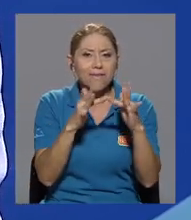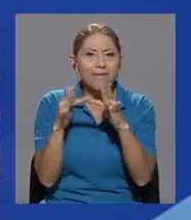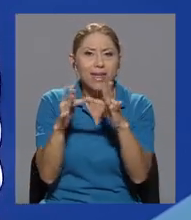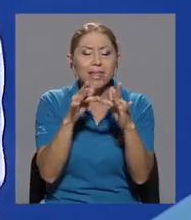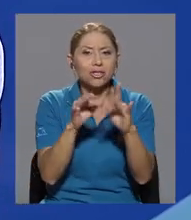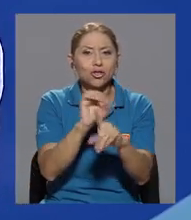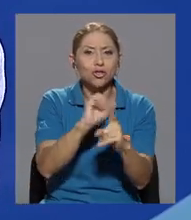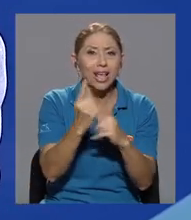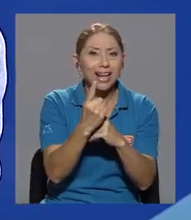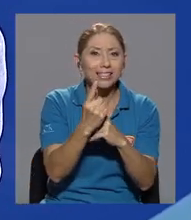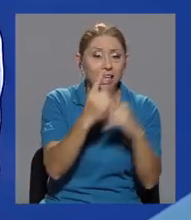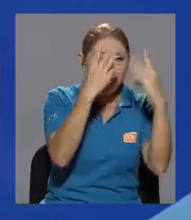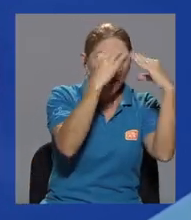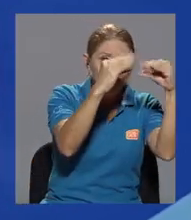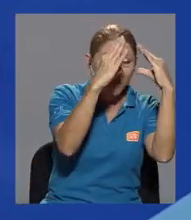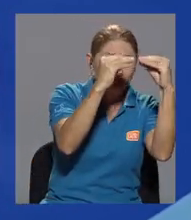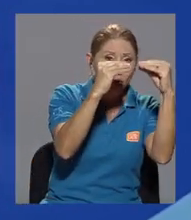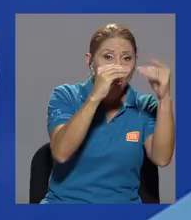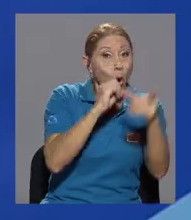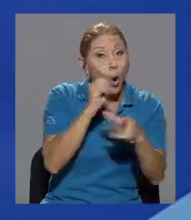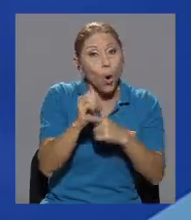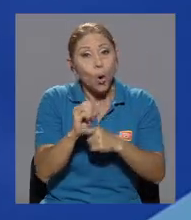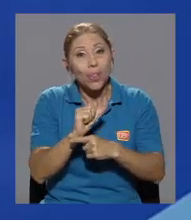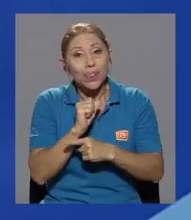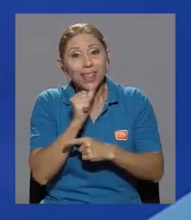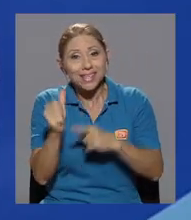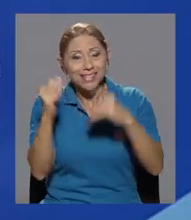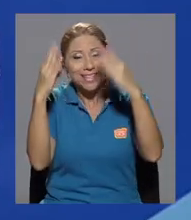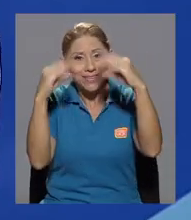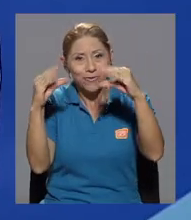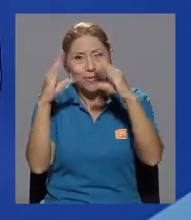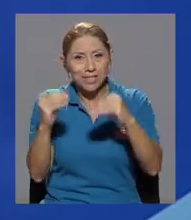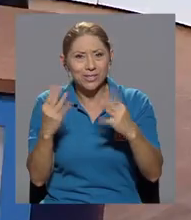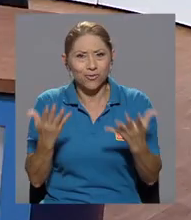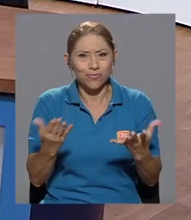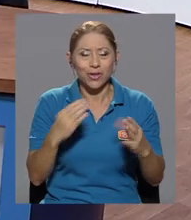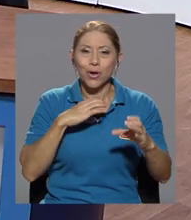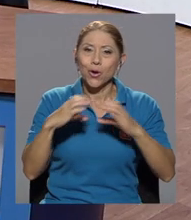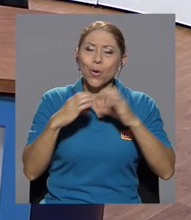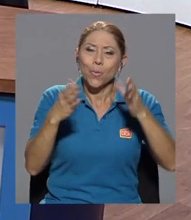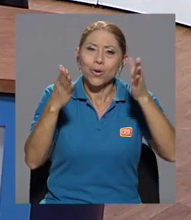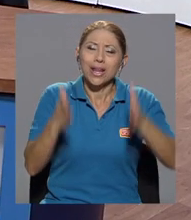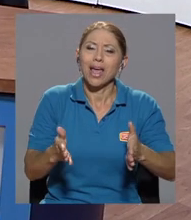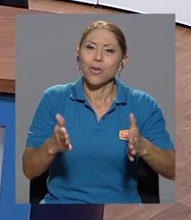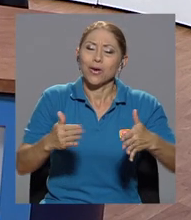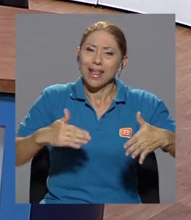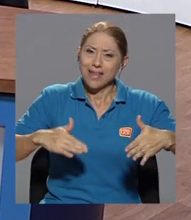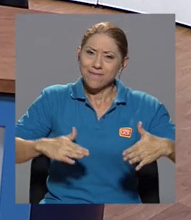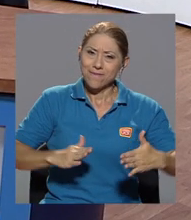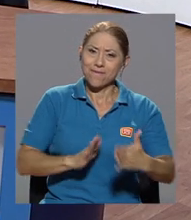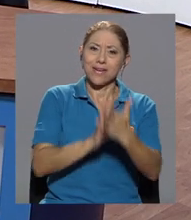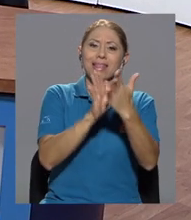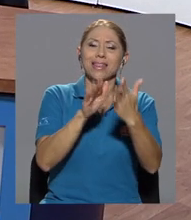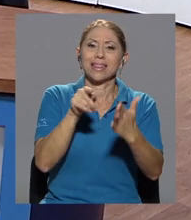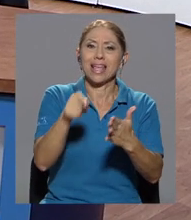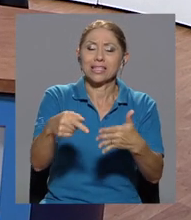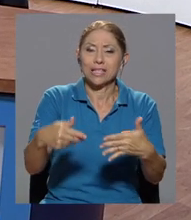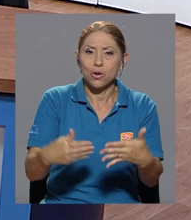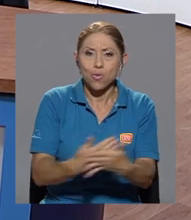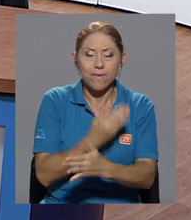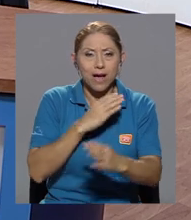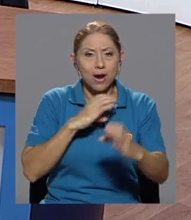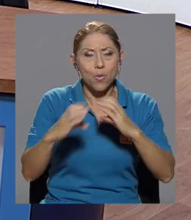desinformación en muchos casos como el frente al comunicador esta nueva lógica de